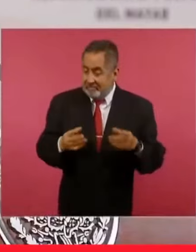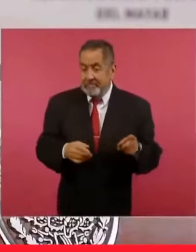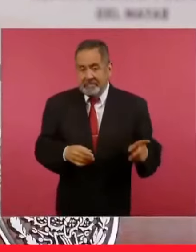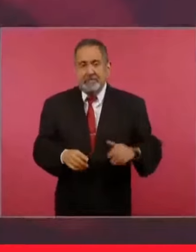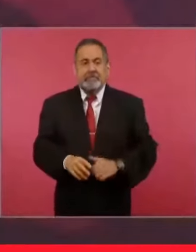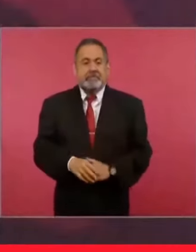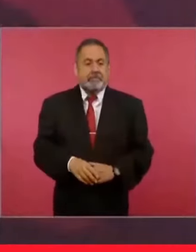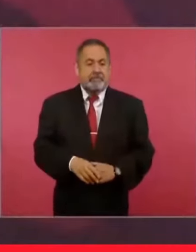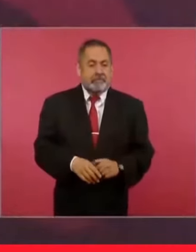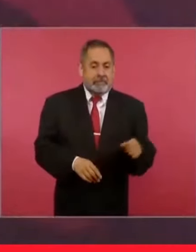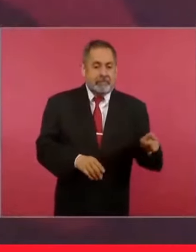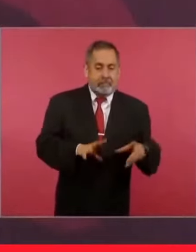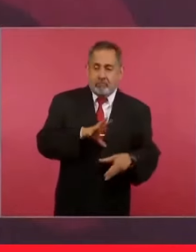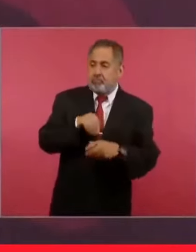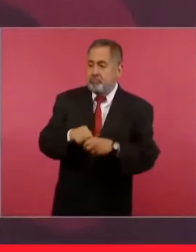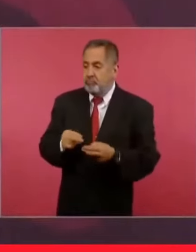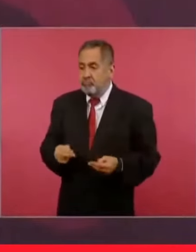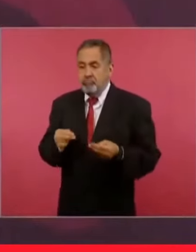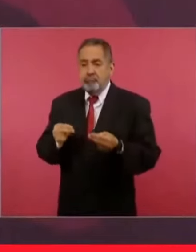Estaban metidos en todos los negocios.